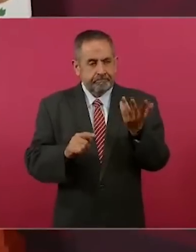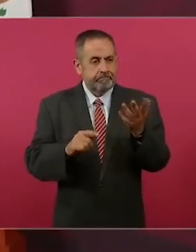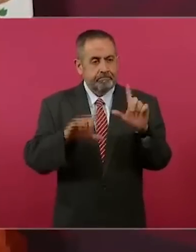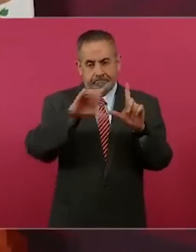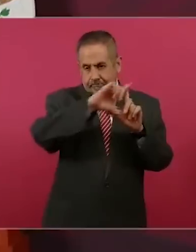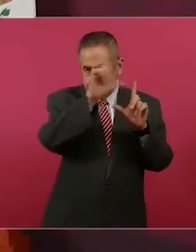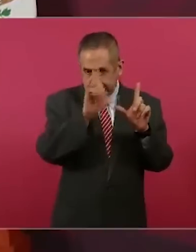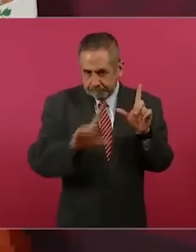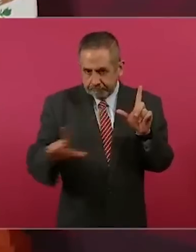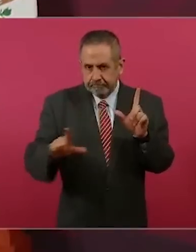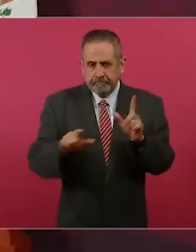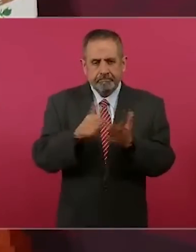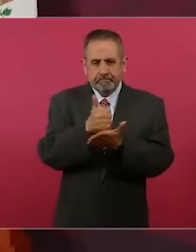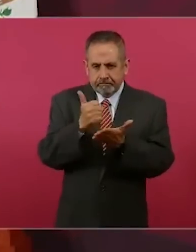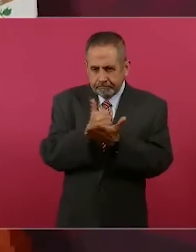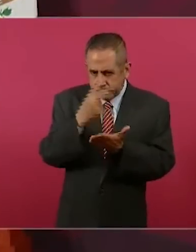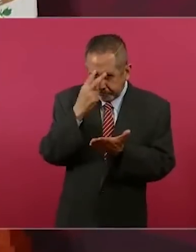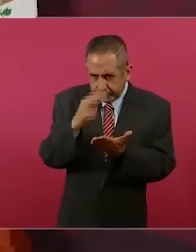México,